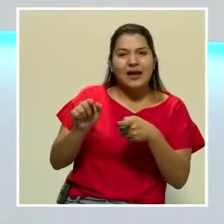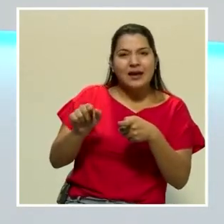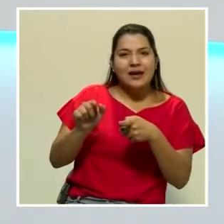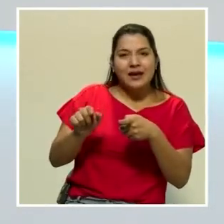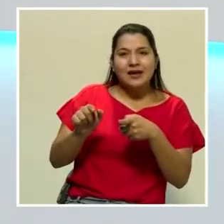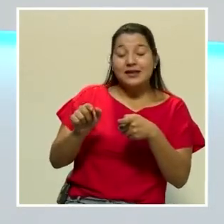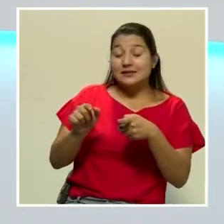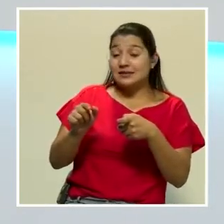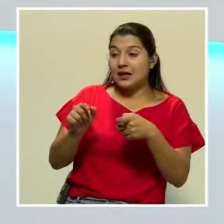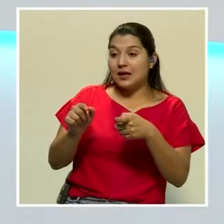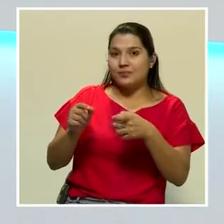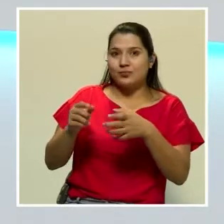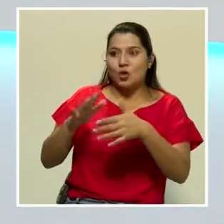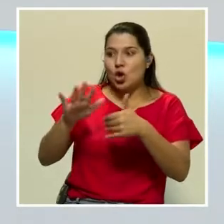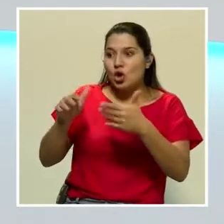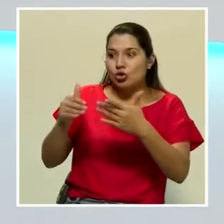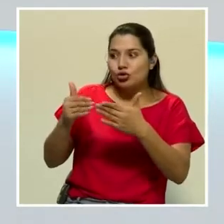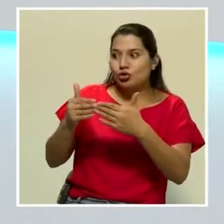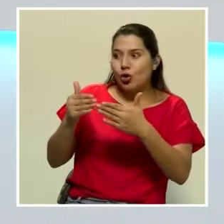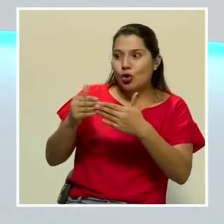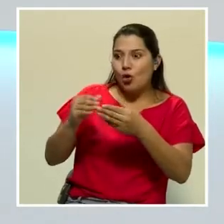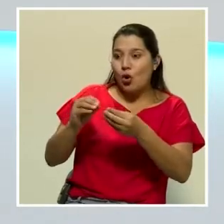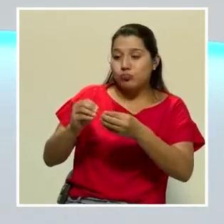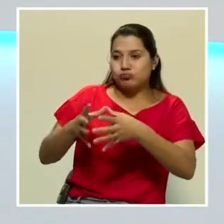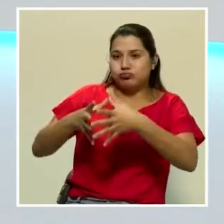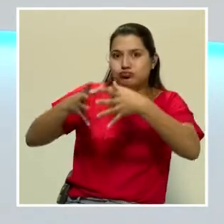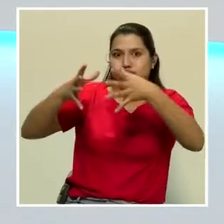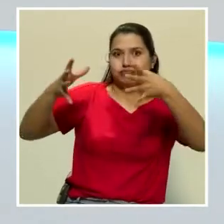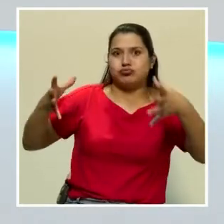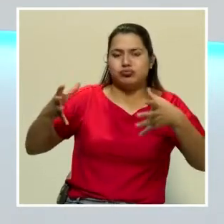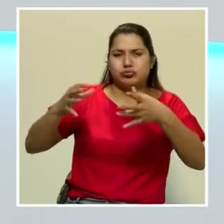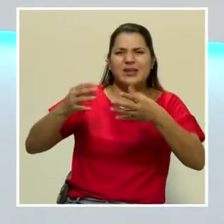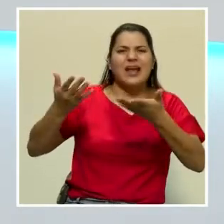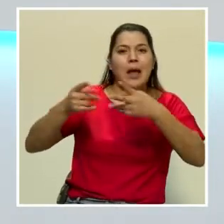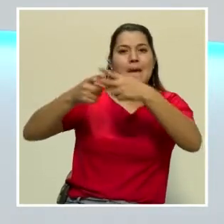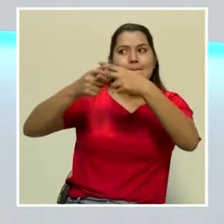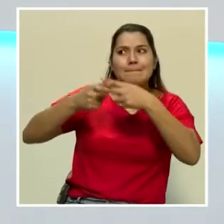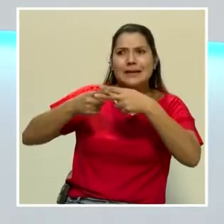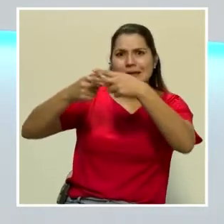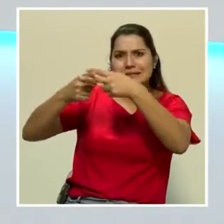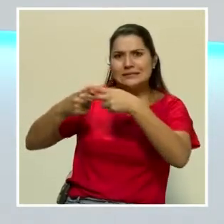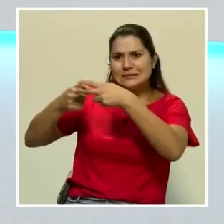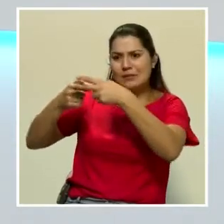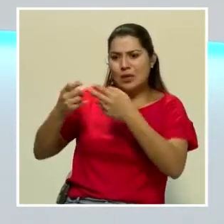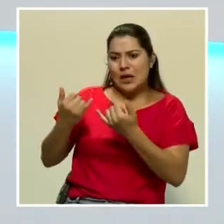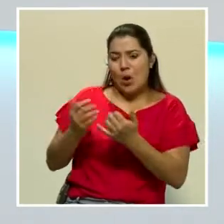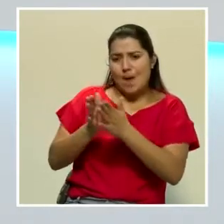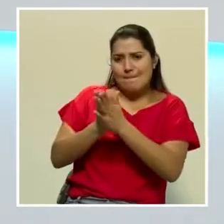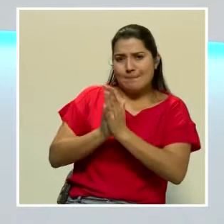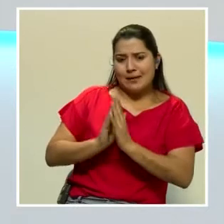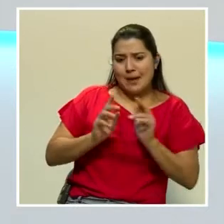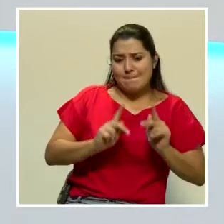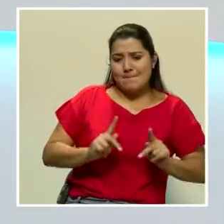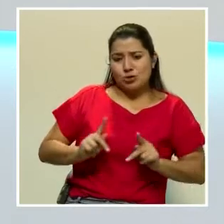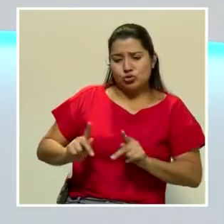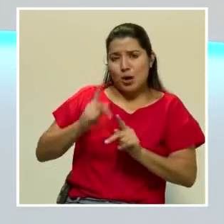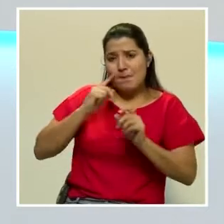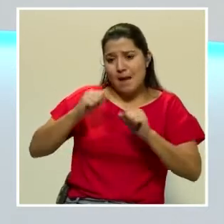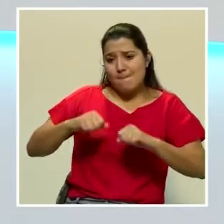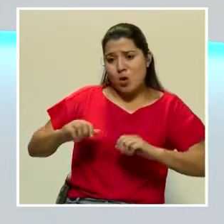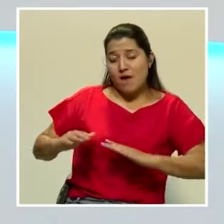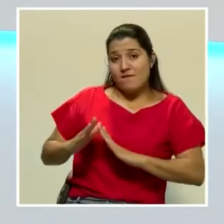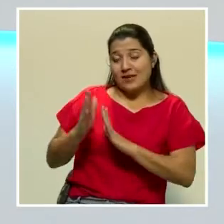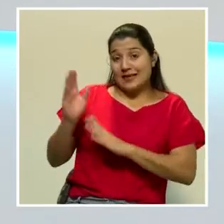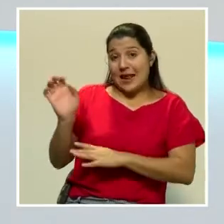enorme caudal del volumen de créditos que el país está solicitando para hacerle frente